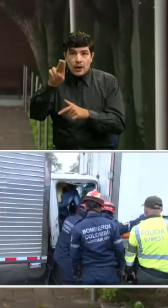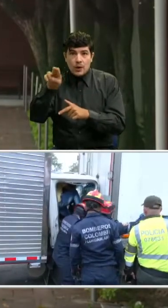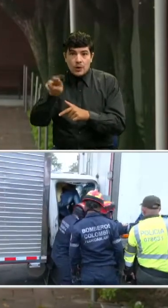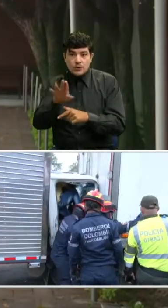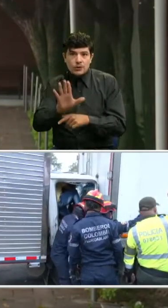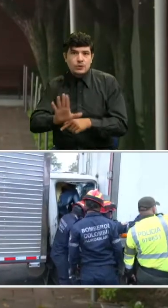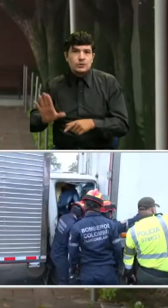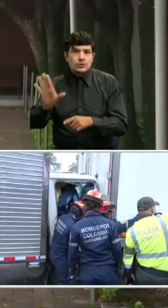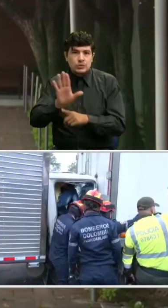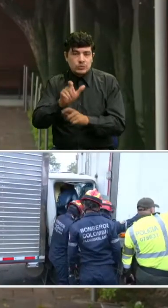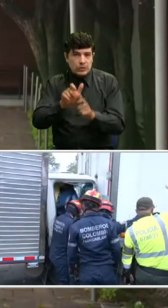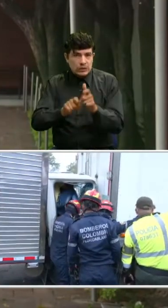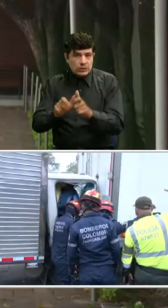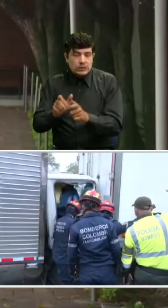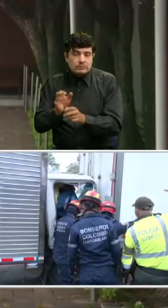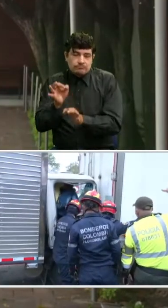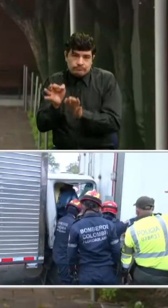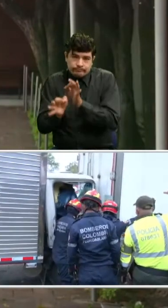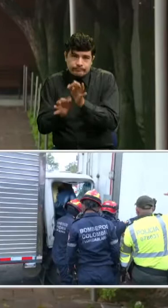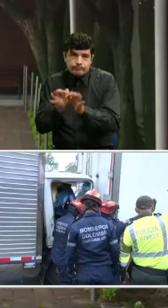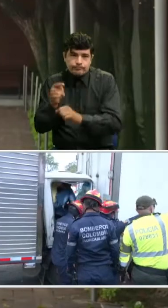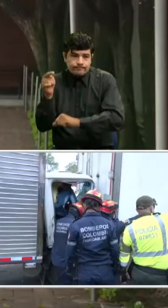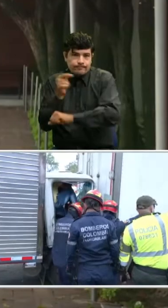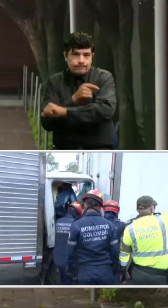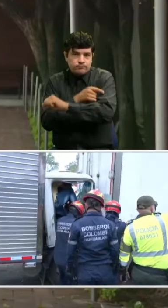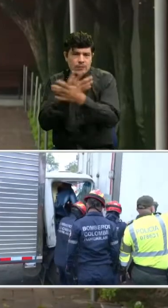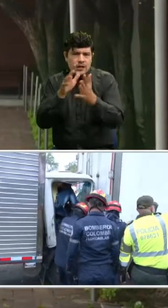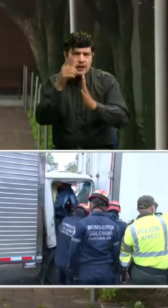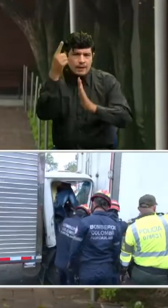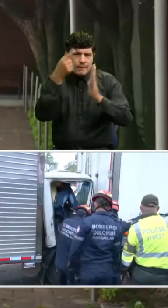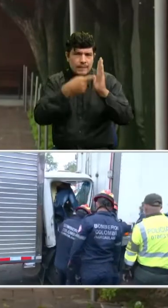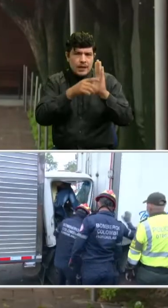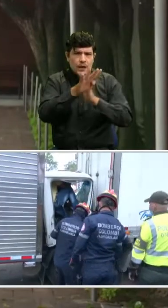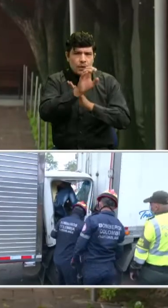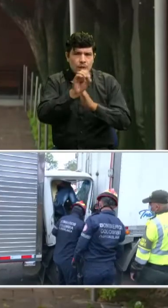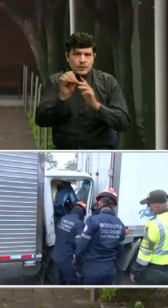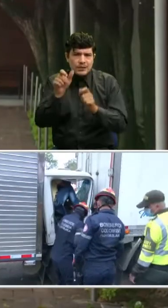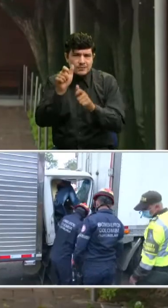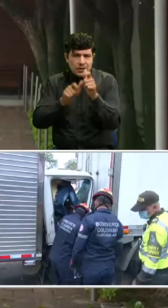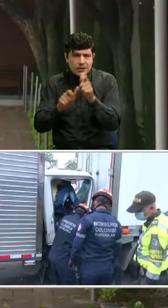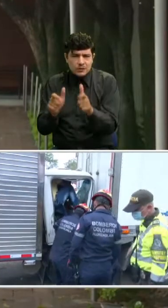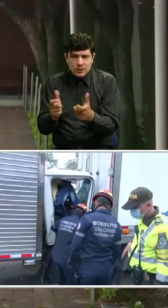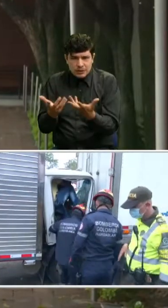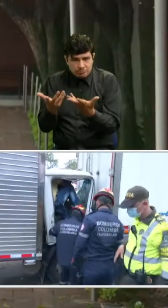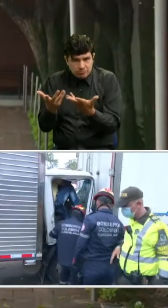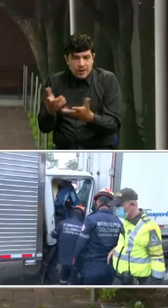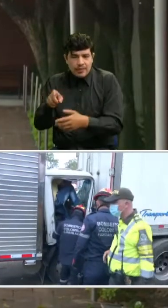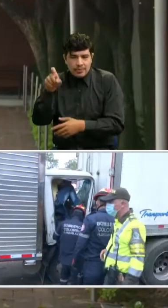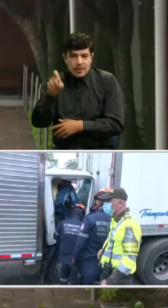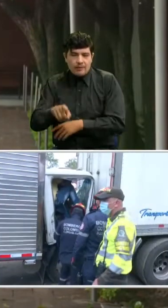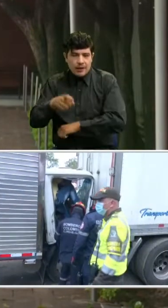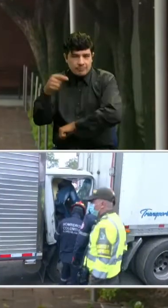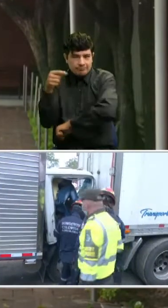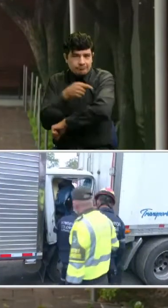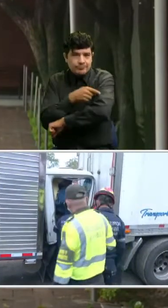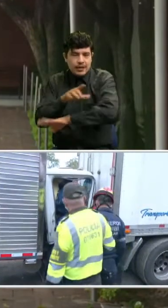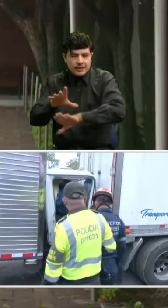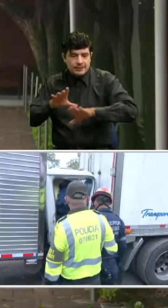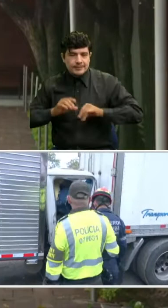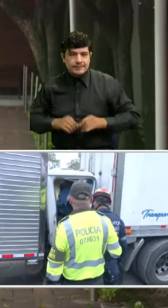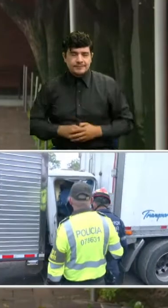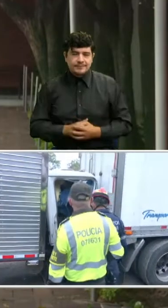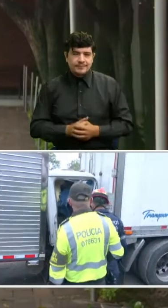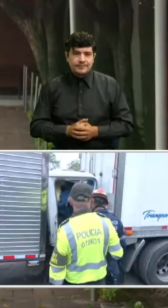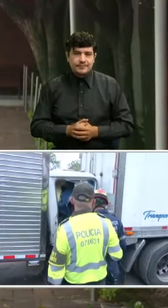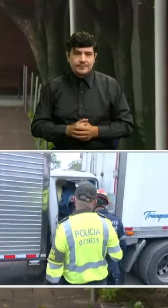son alrededor de 1400 personas del hospital universitario erasmo meoz ha manifestado que deberán recibir esas vacunas y